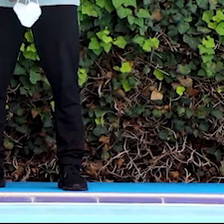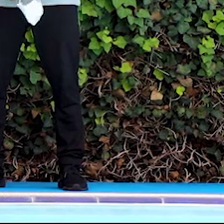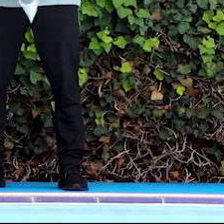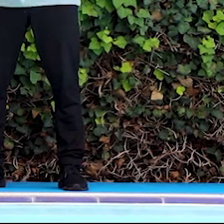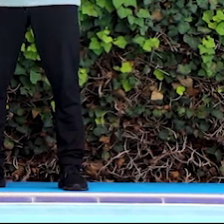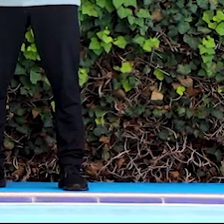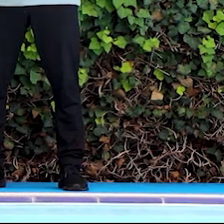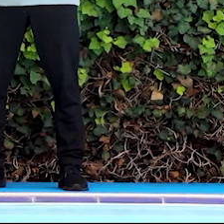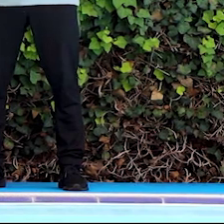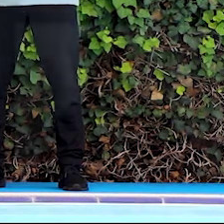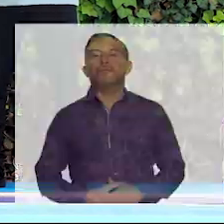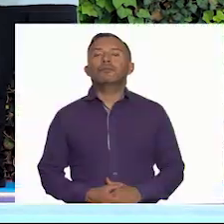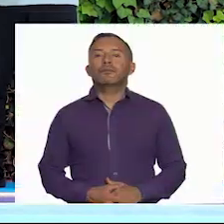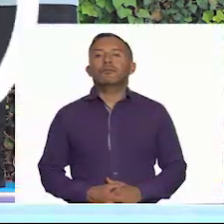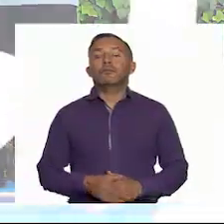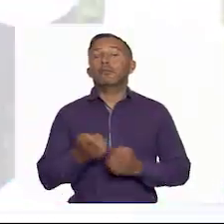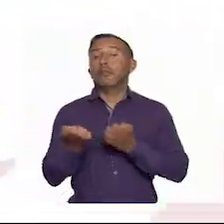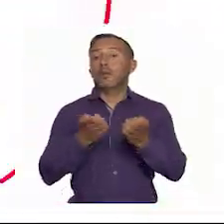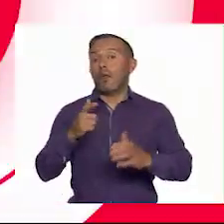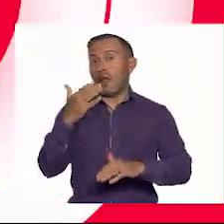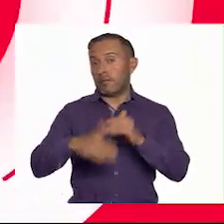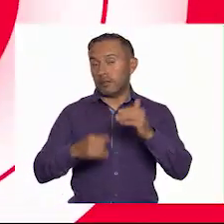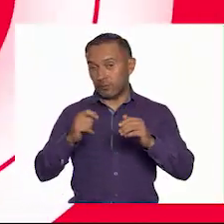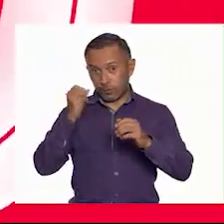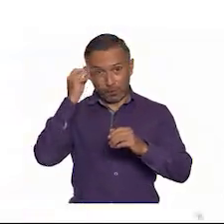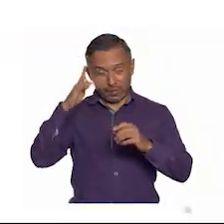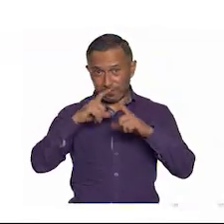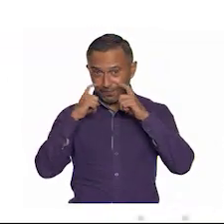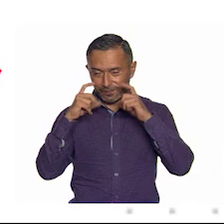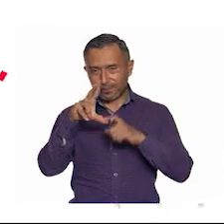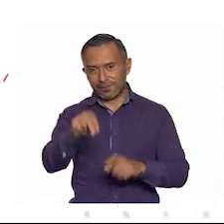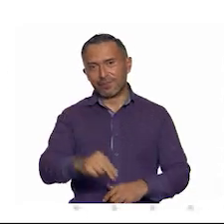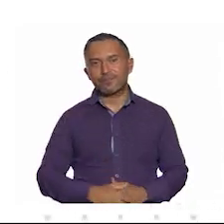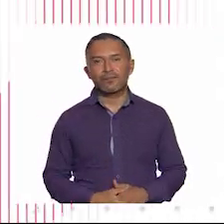la activación, no olvides la protección.